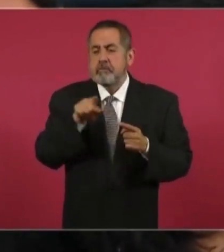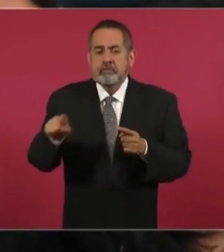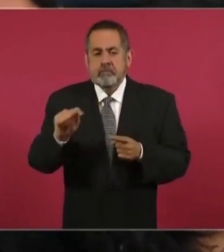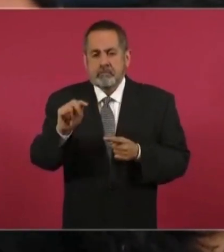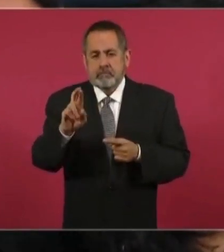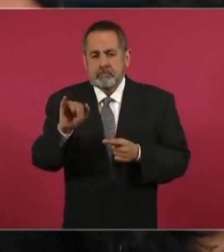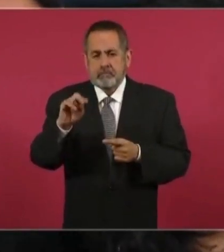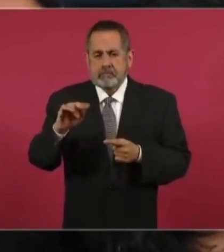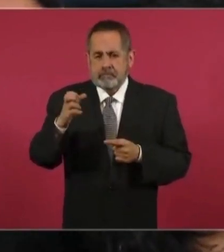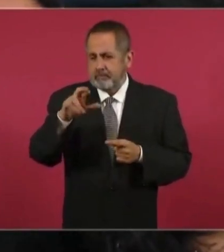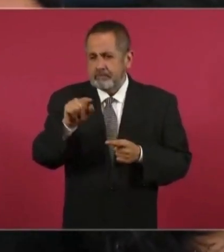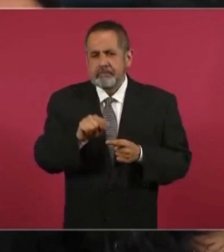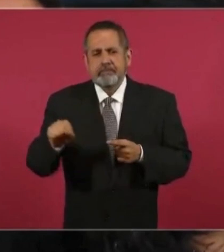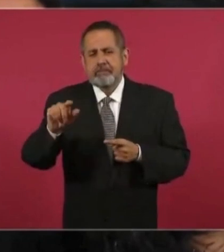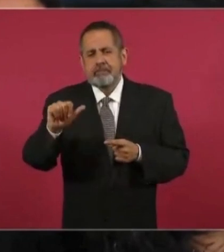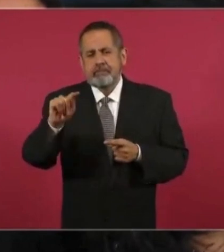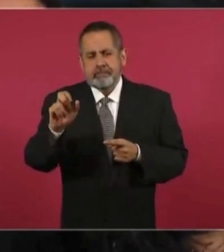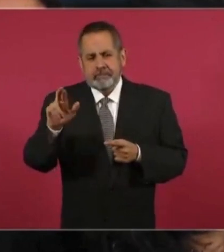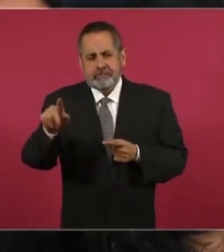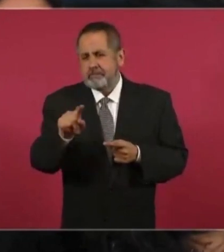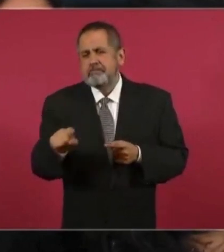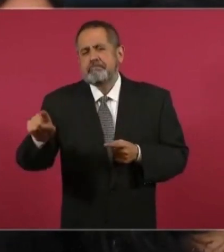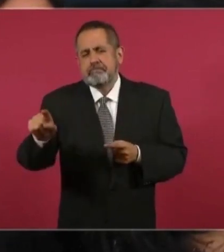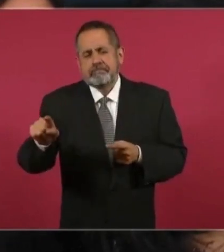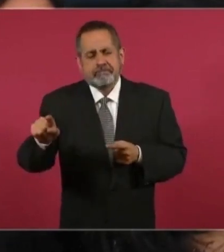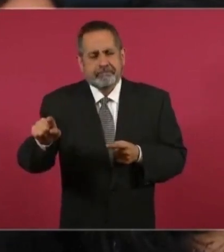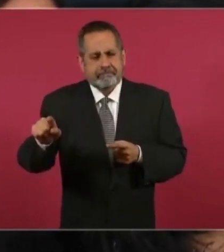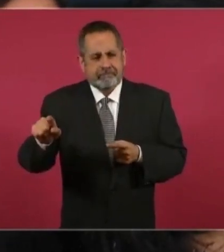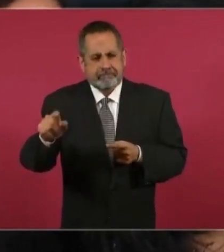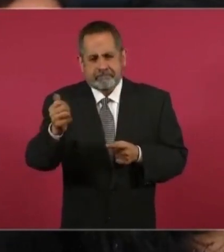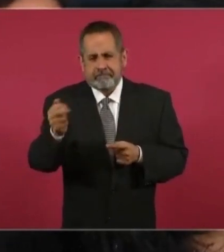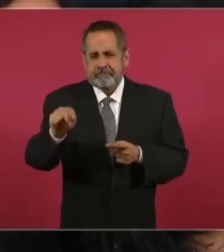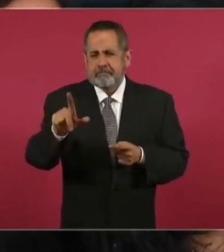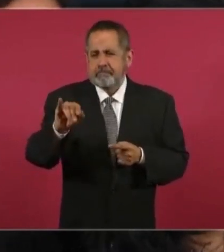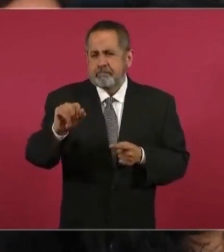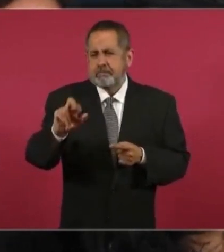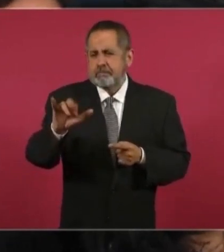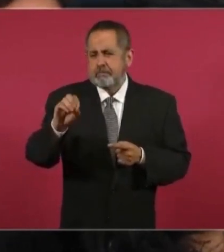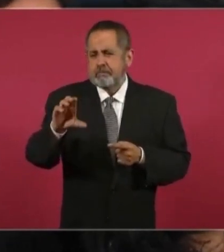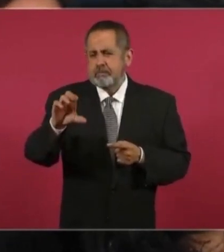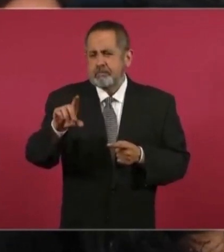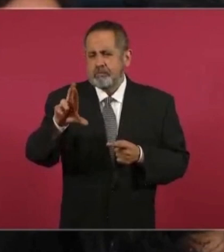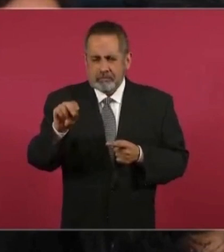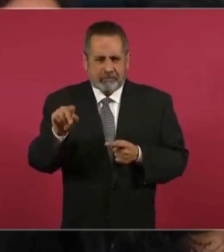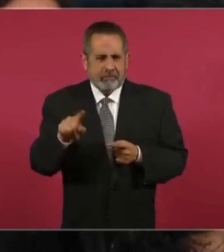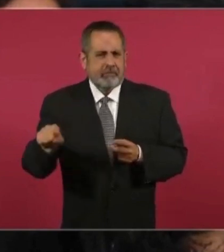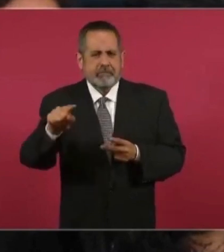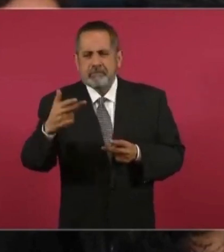trincheras, a la región de Altar. Se fueron a San Luis Río Colorado, en